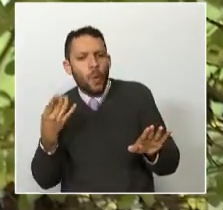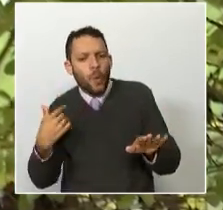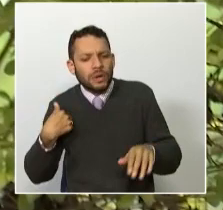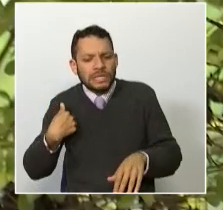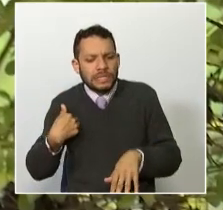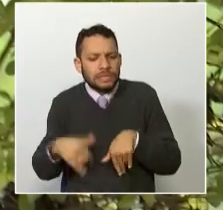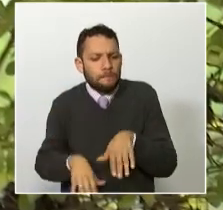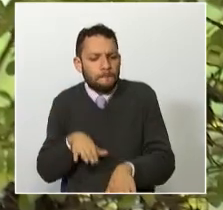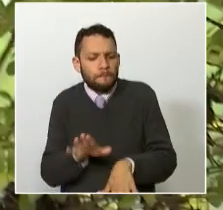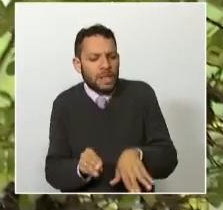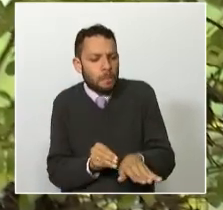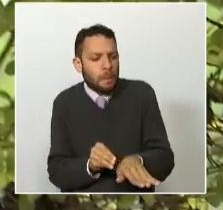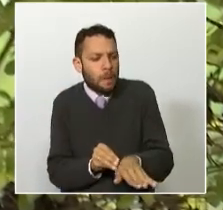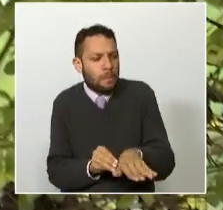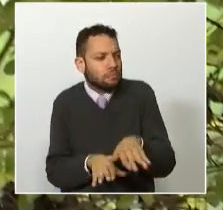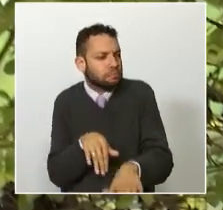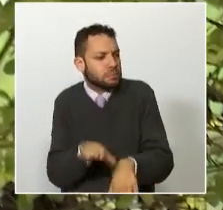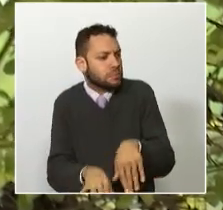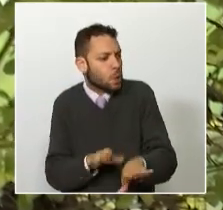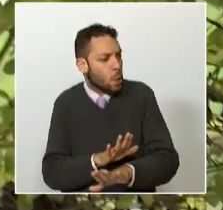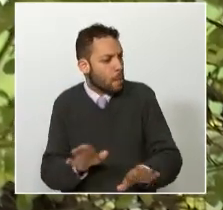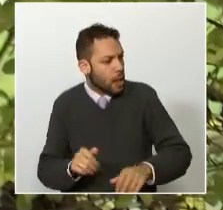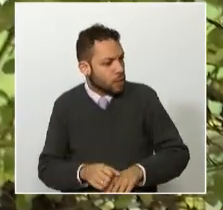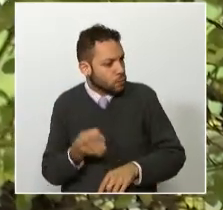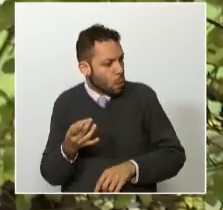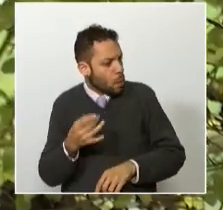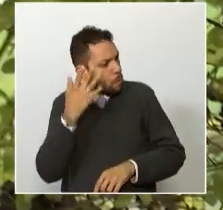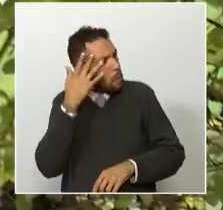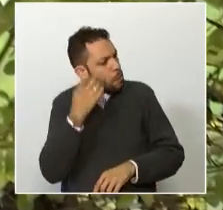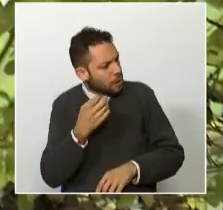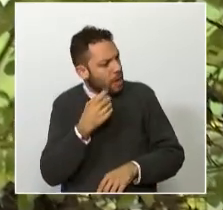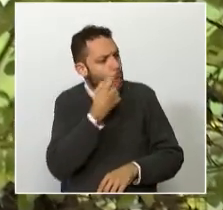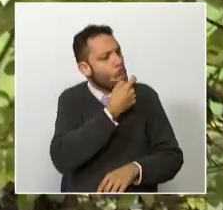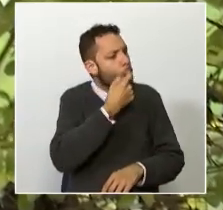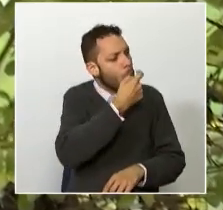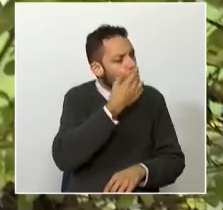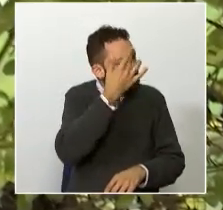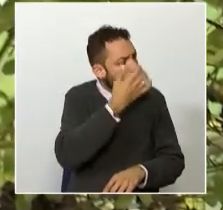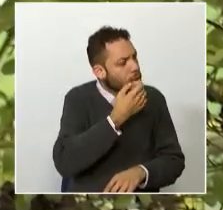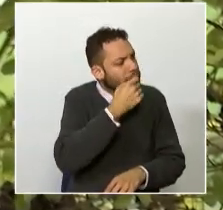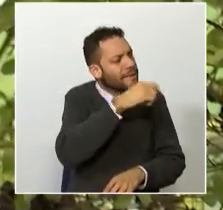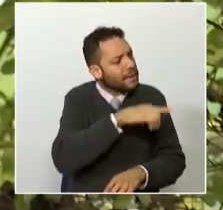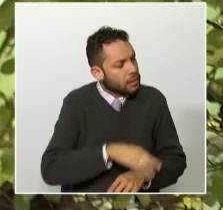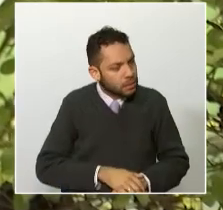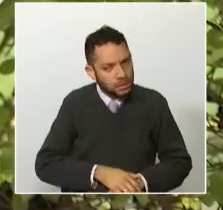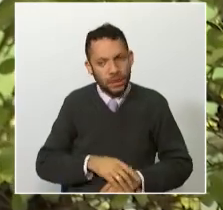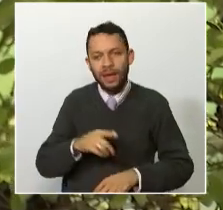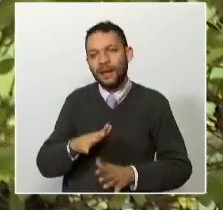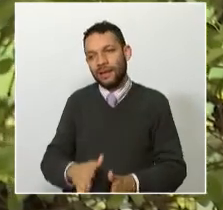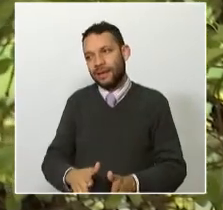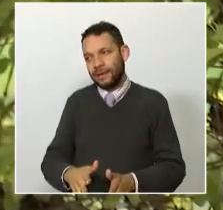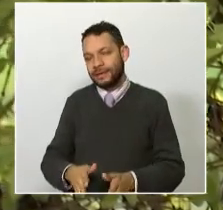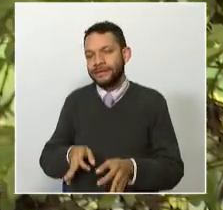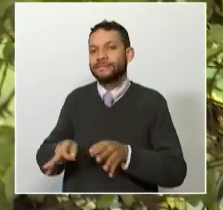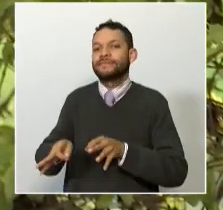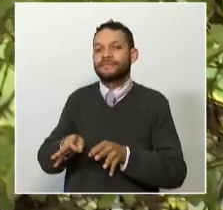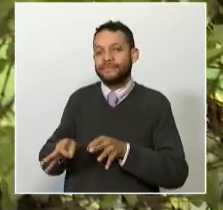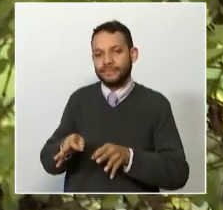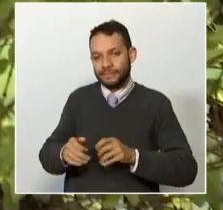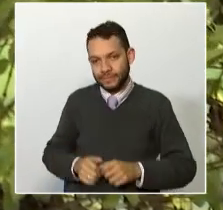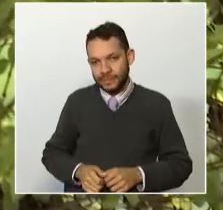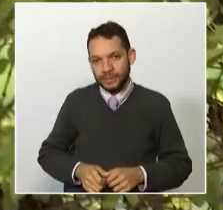en el tobillo. Pero no hemos podido entender, e infortunadamente muchos médicos